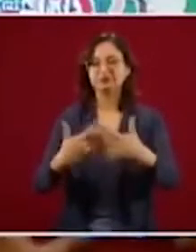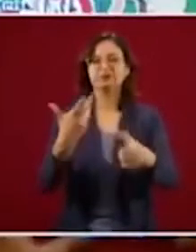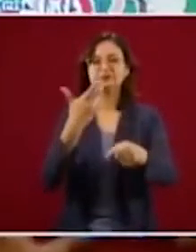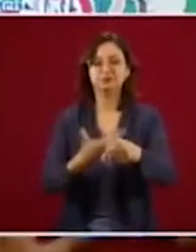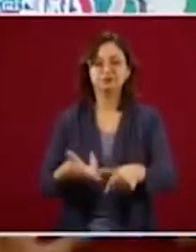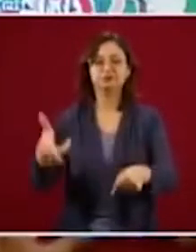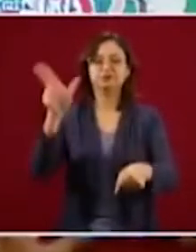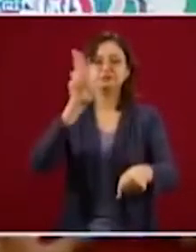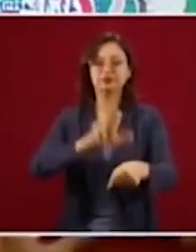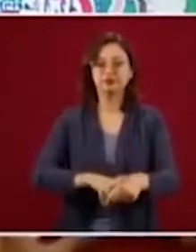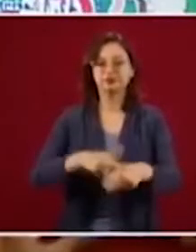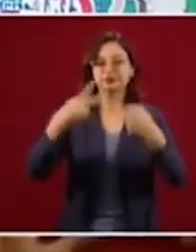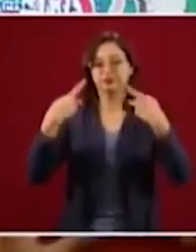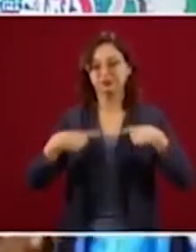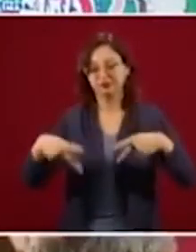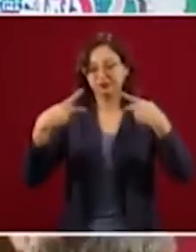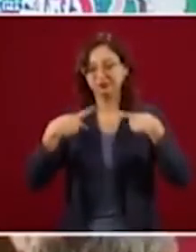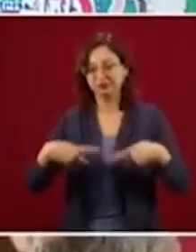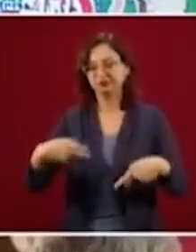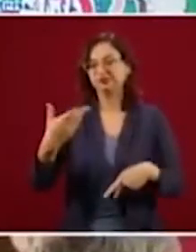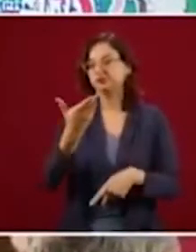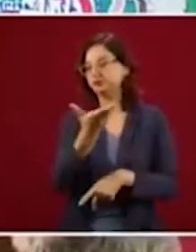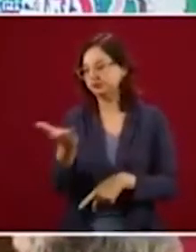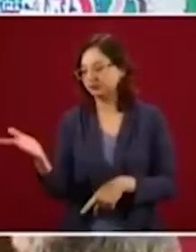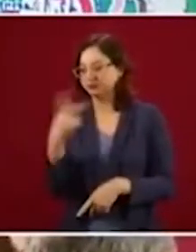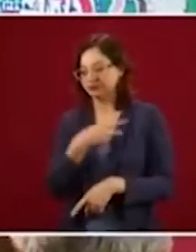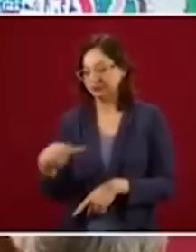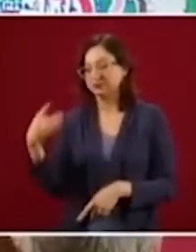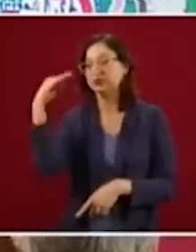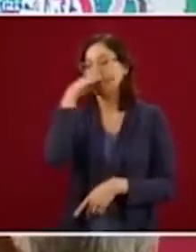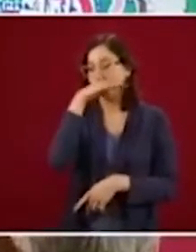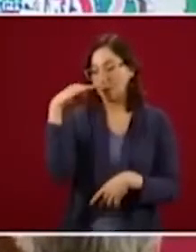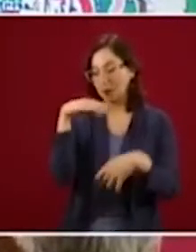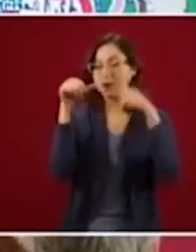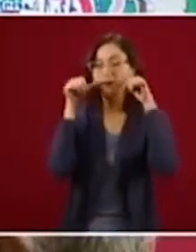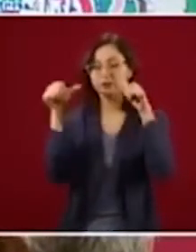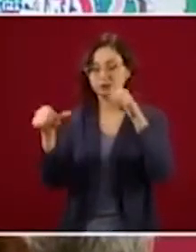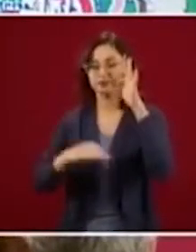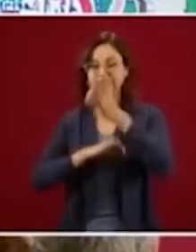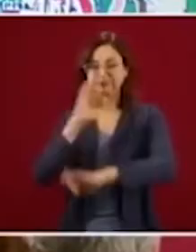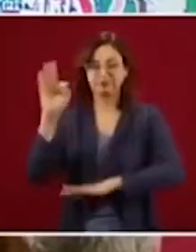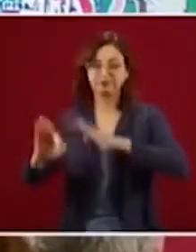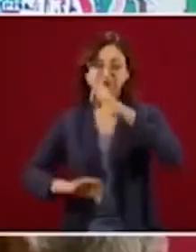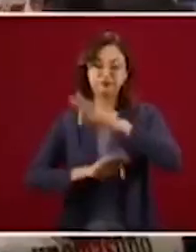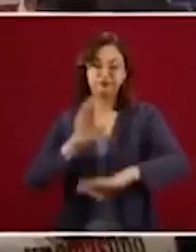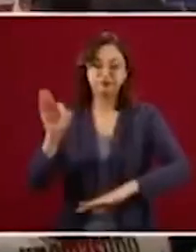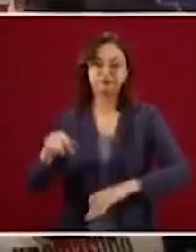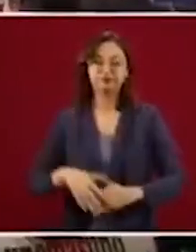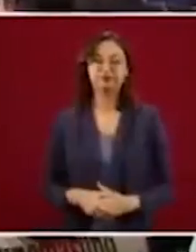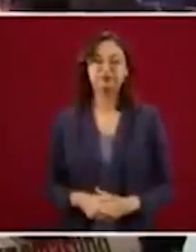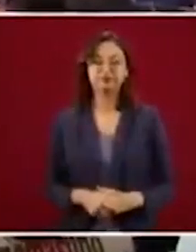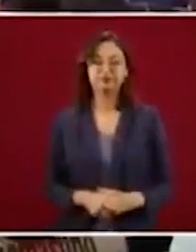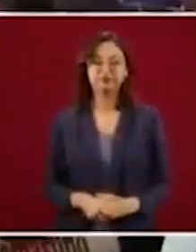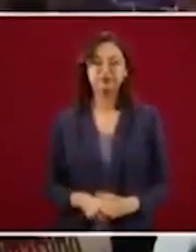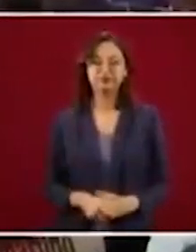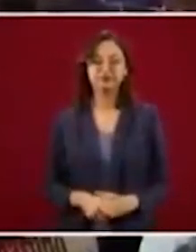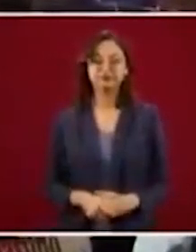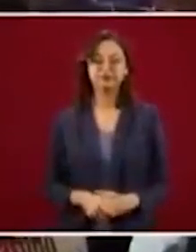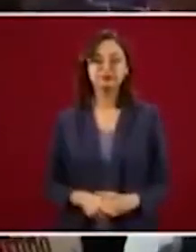donde se atiende de manera gratuita a la gente pobre. Para Noticiero San Luis Potosí, Alexis Giovanni.